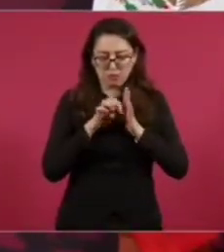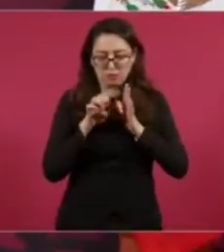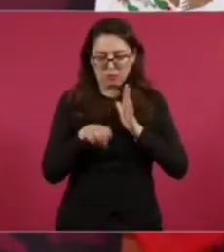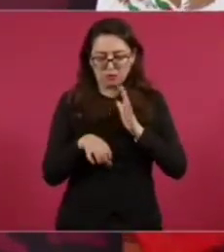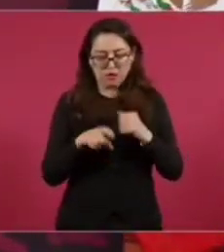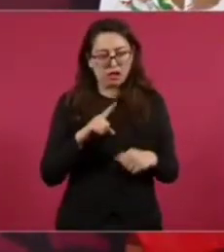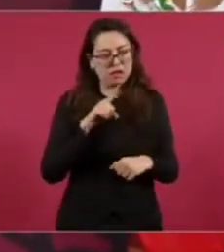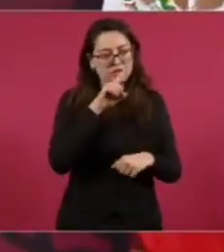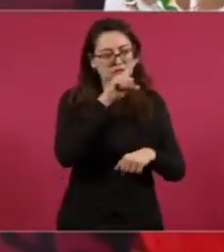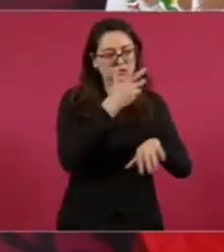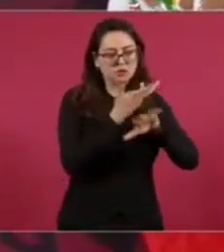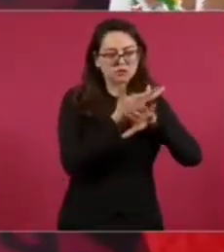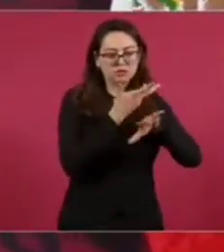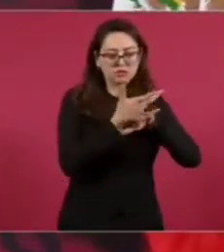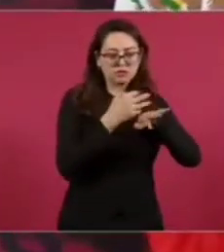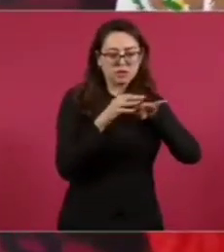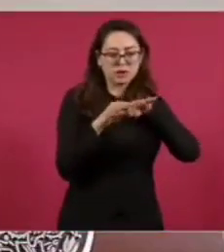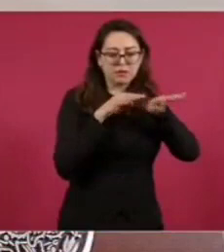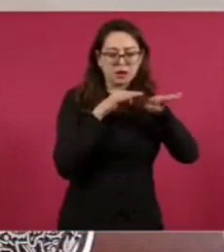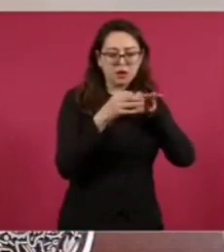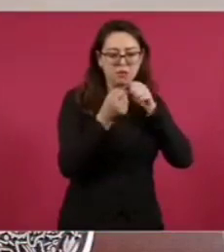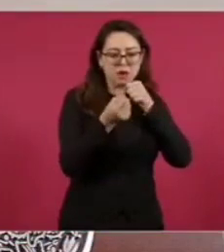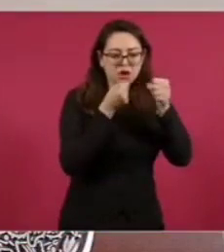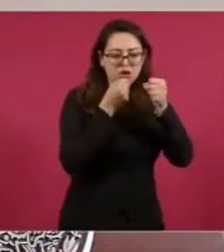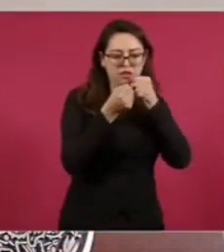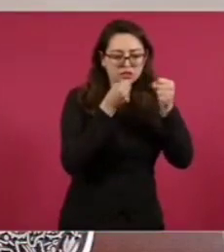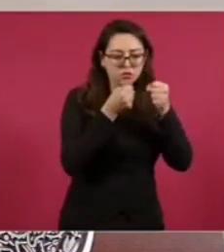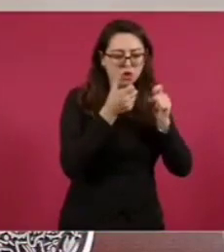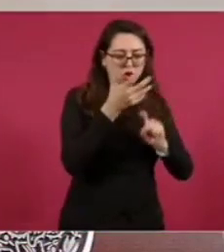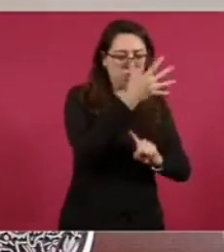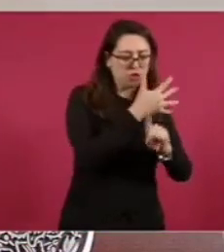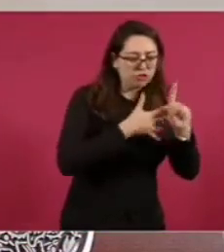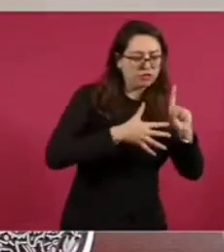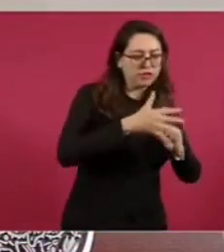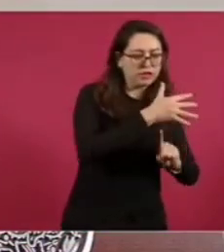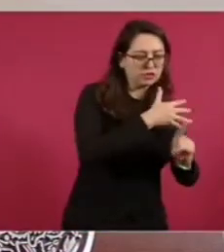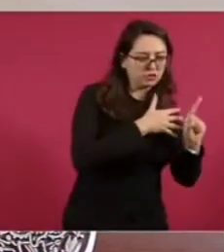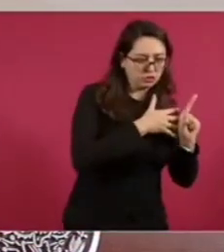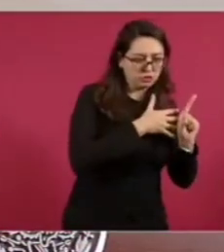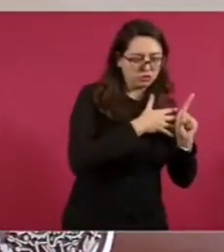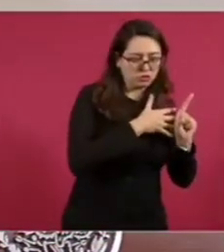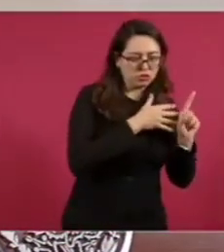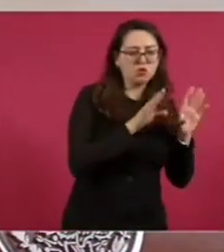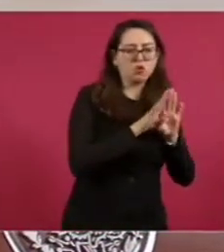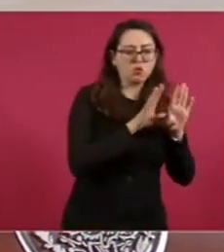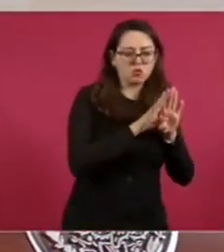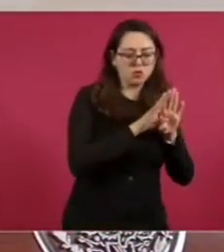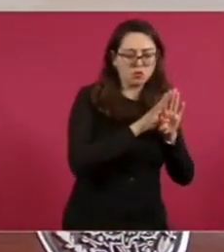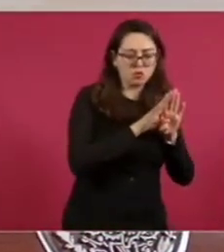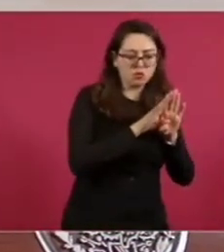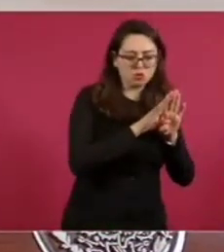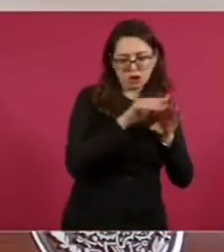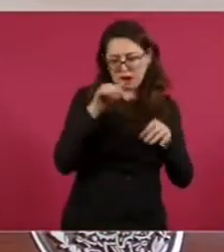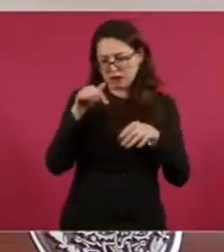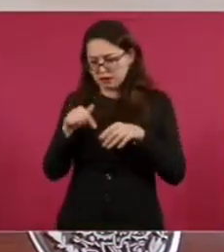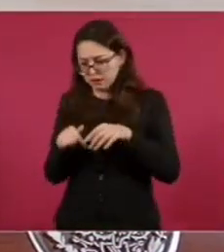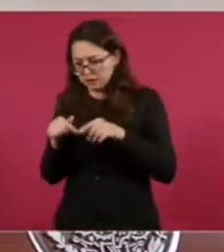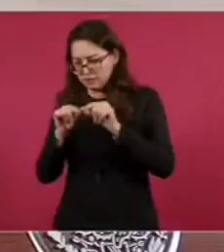el noble oficio del periodismo y que actúen con